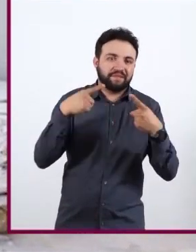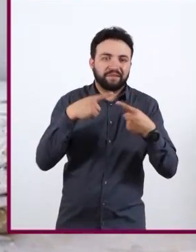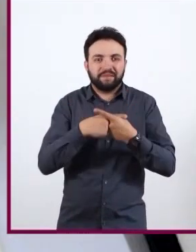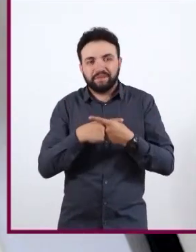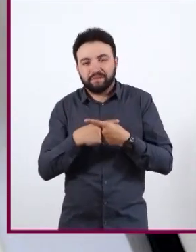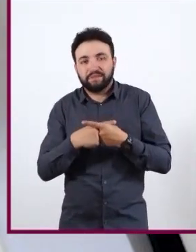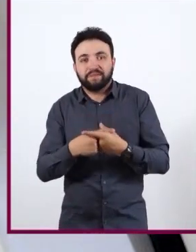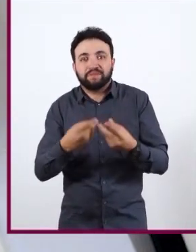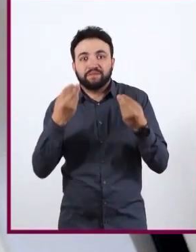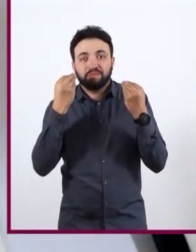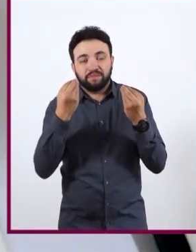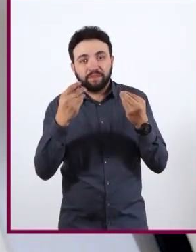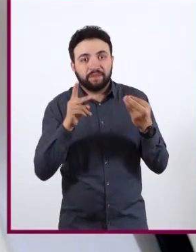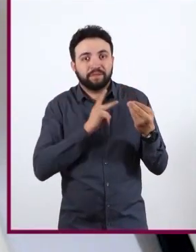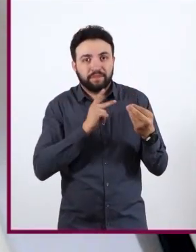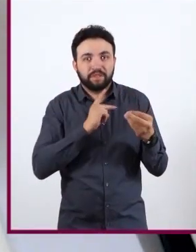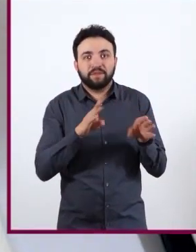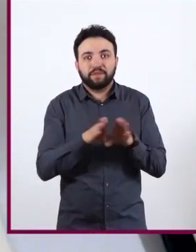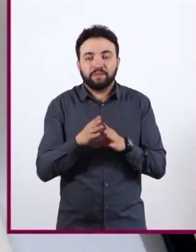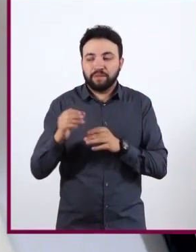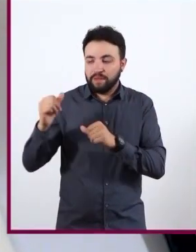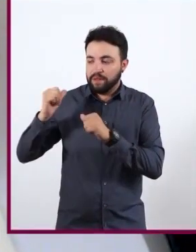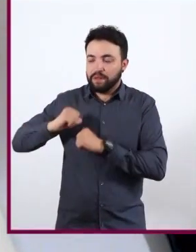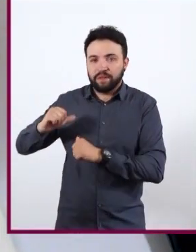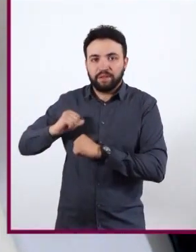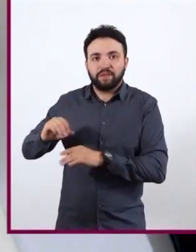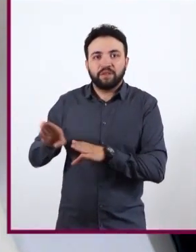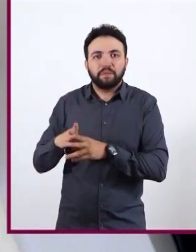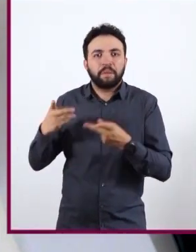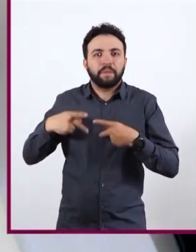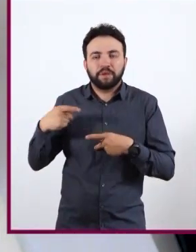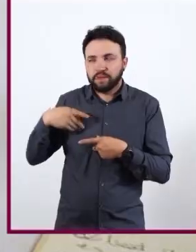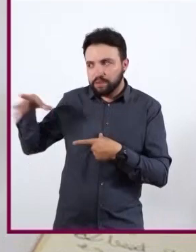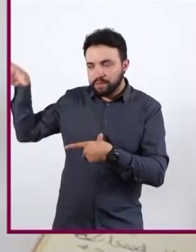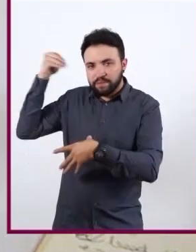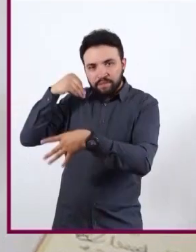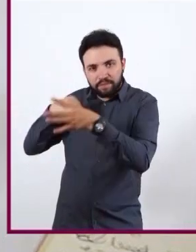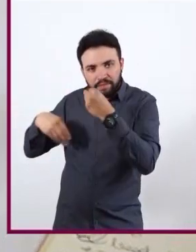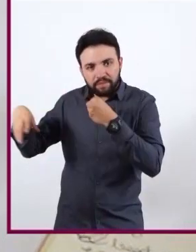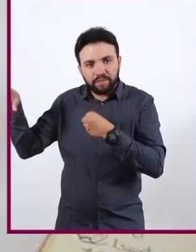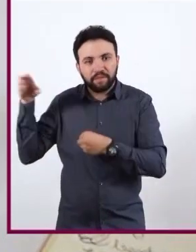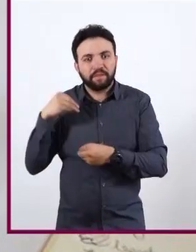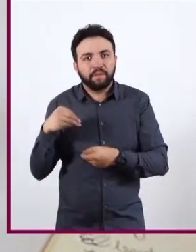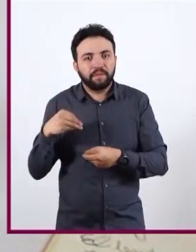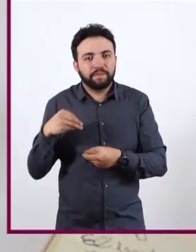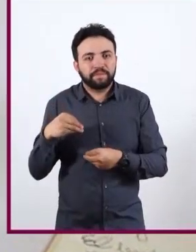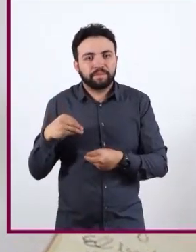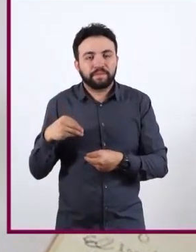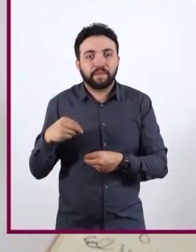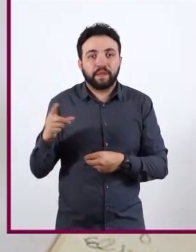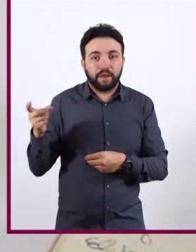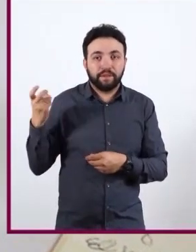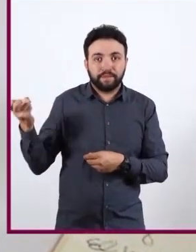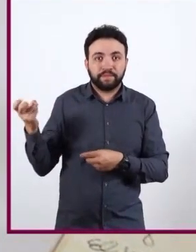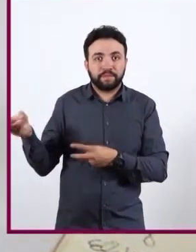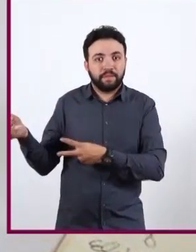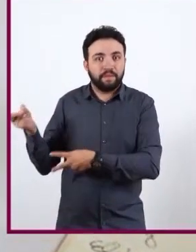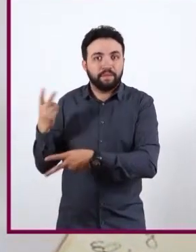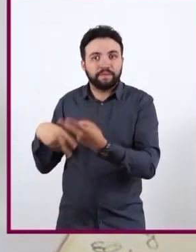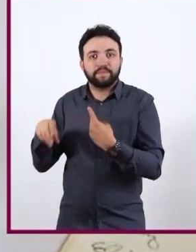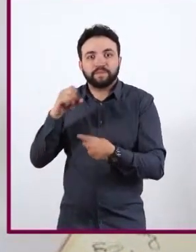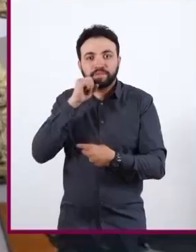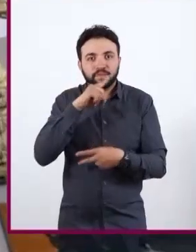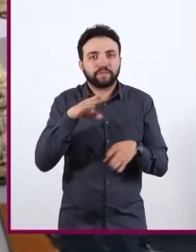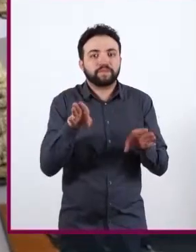Muchas de mis referencias, por ejemplo, como artistas a los que yo admiro, vienen